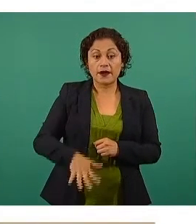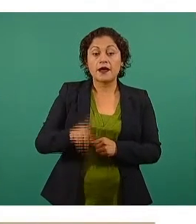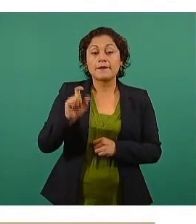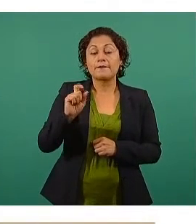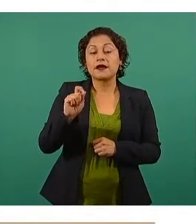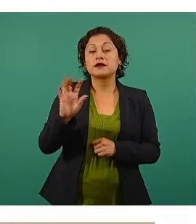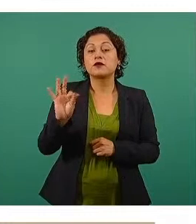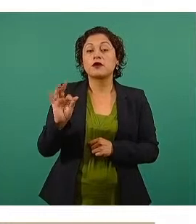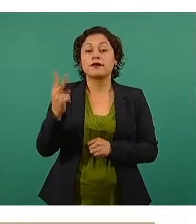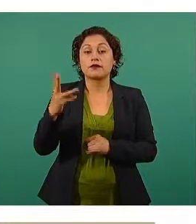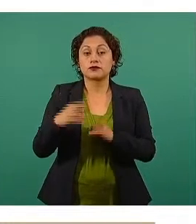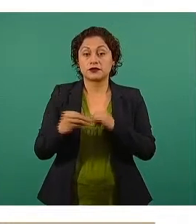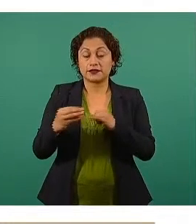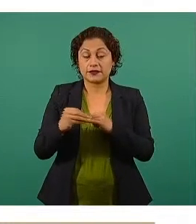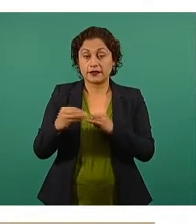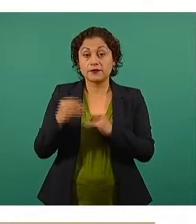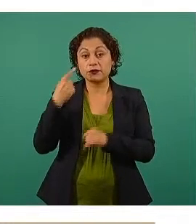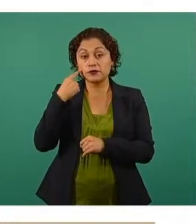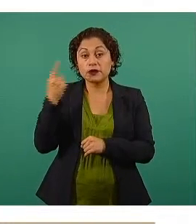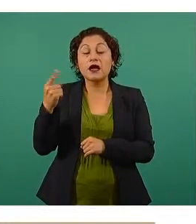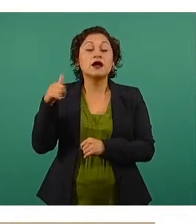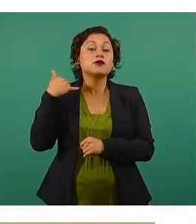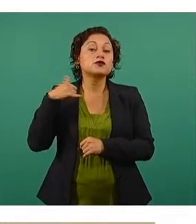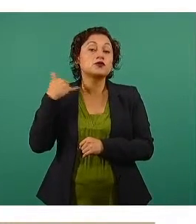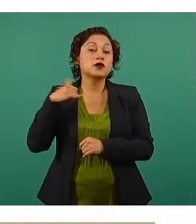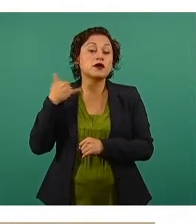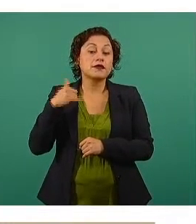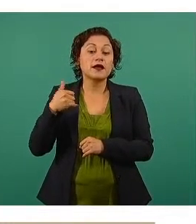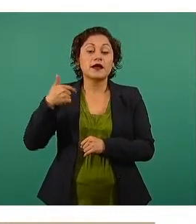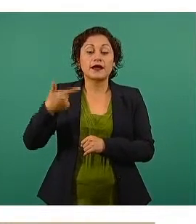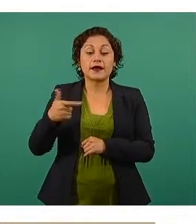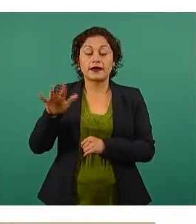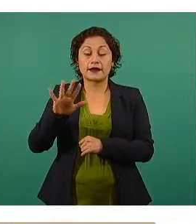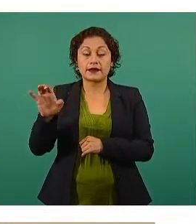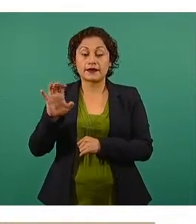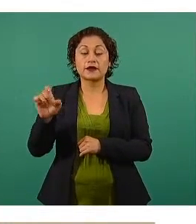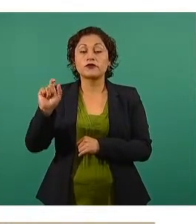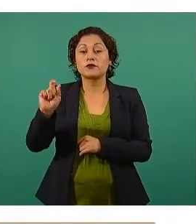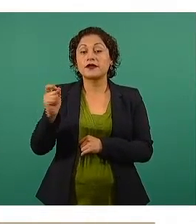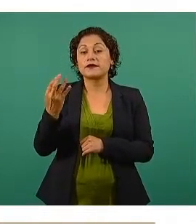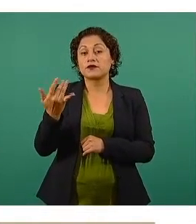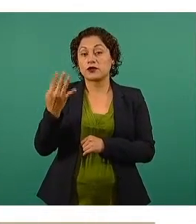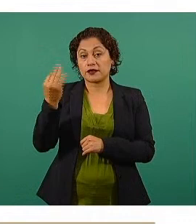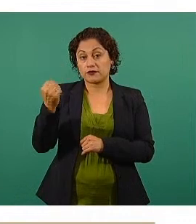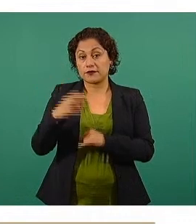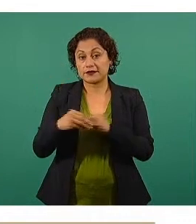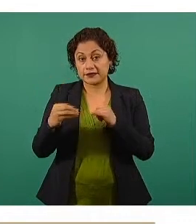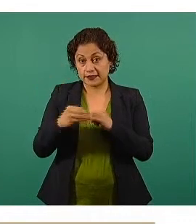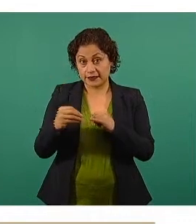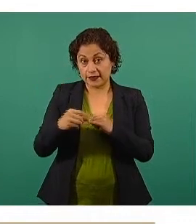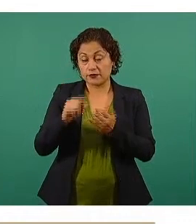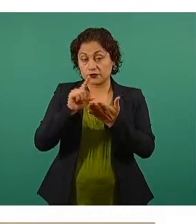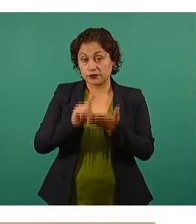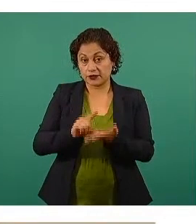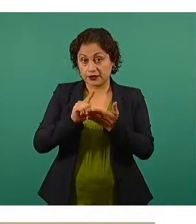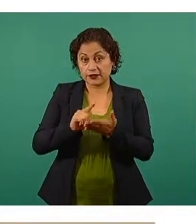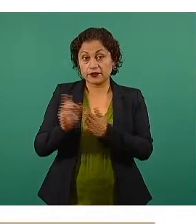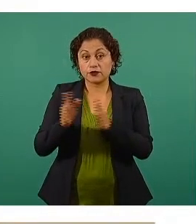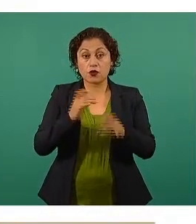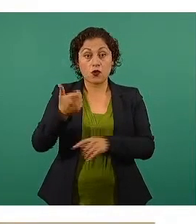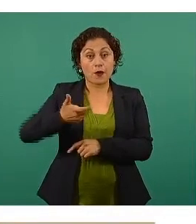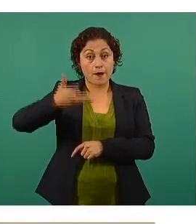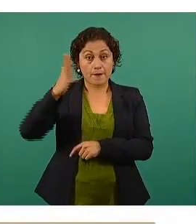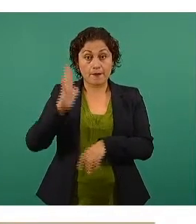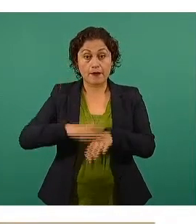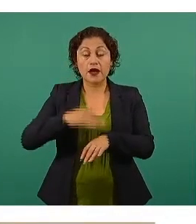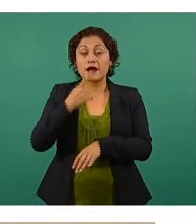pesos con 42 centavos y en Mérida, Yucatán, por G500 en 20 pesos con 59 centavos por litro. Las más caras